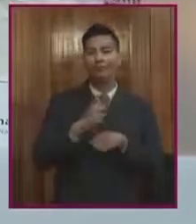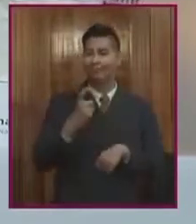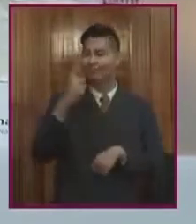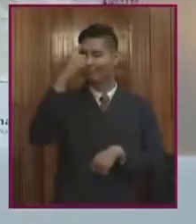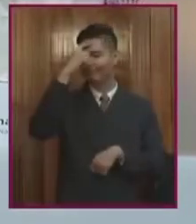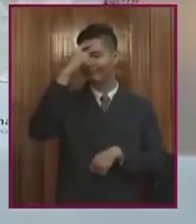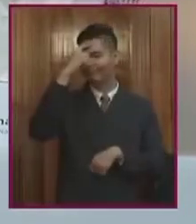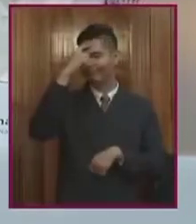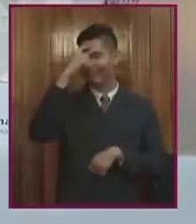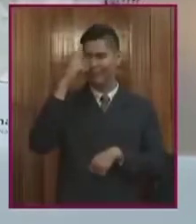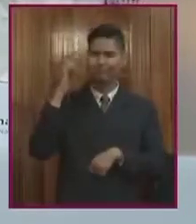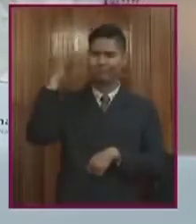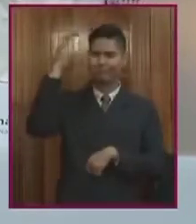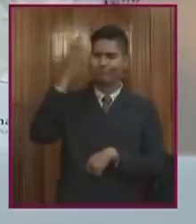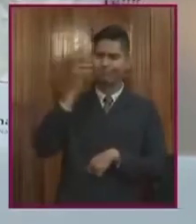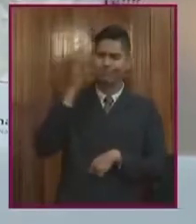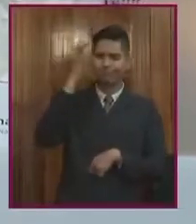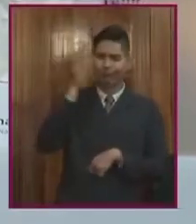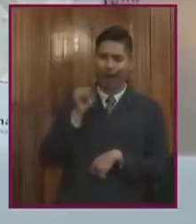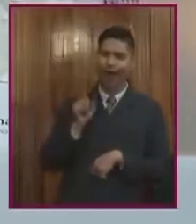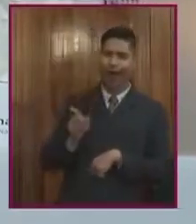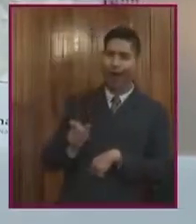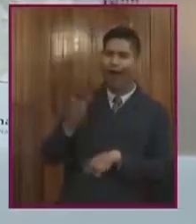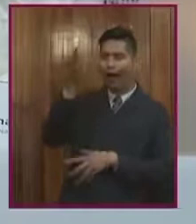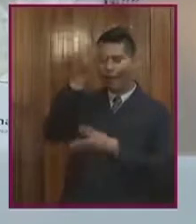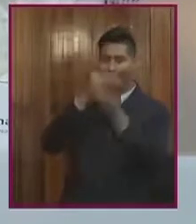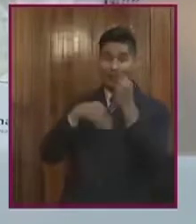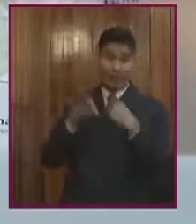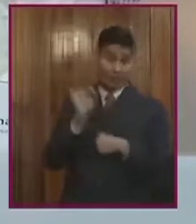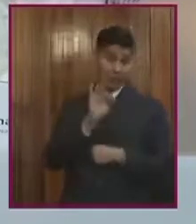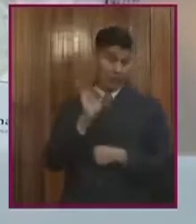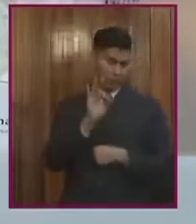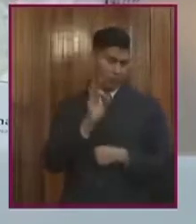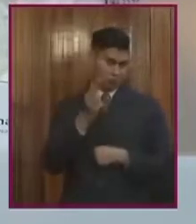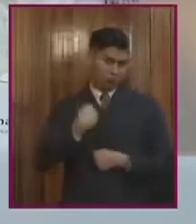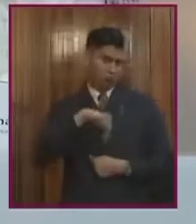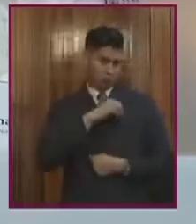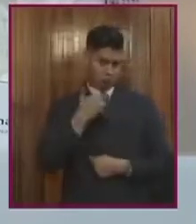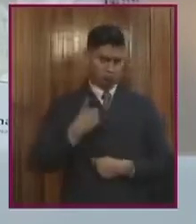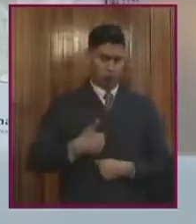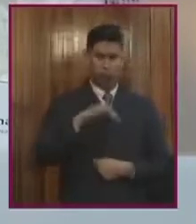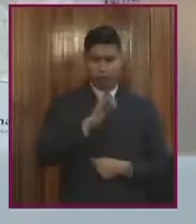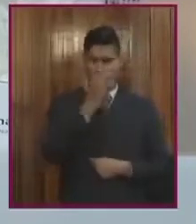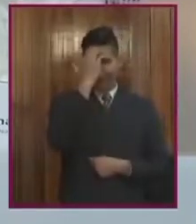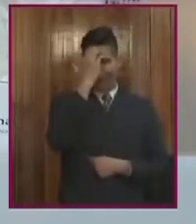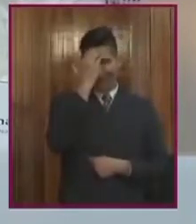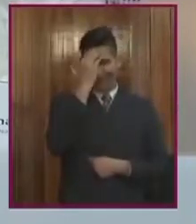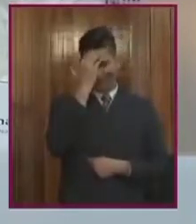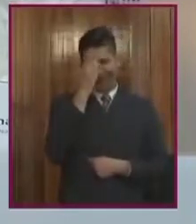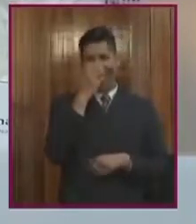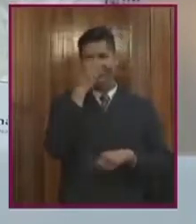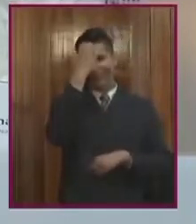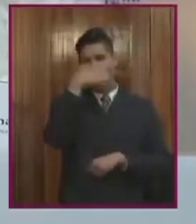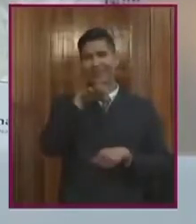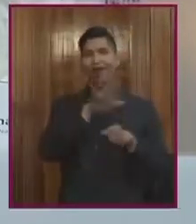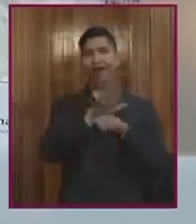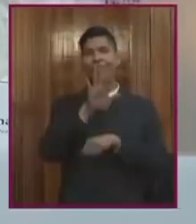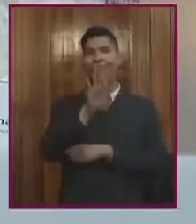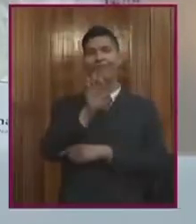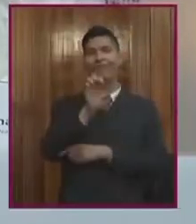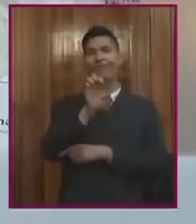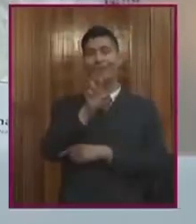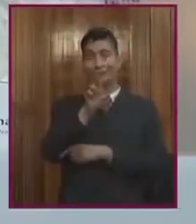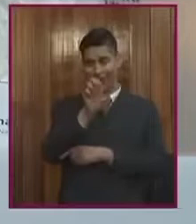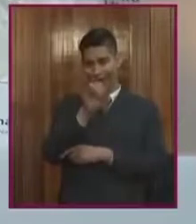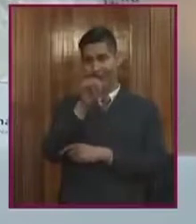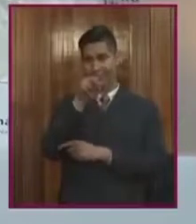análisis que los que conocemos algunas experiencias Freinet, vemos que incluso los niños de primero y segundo de